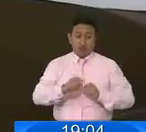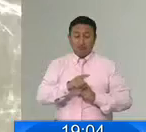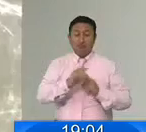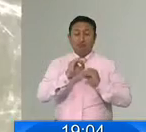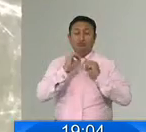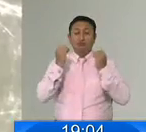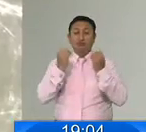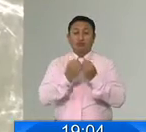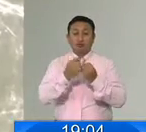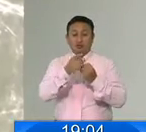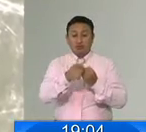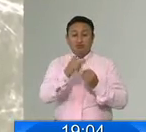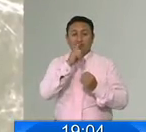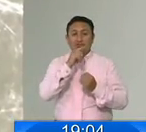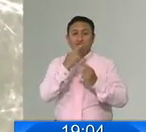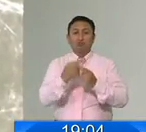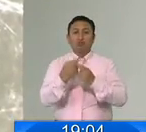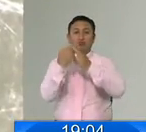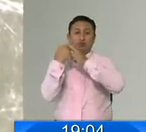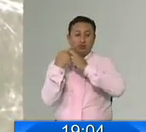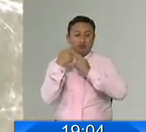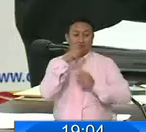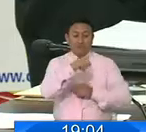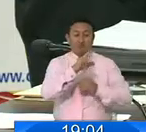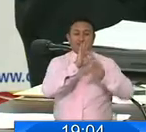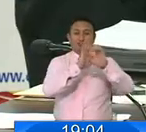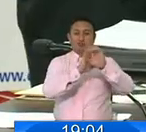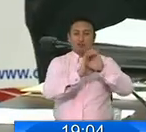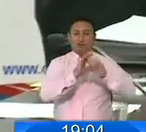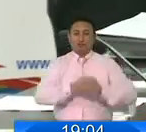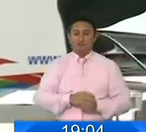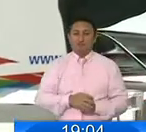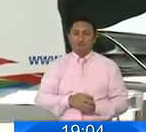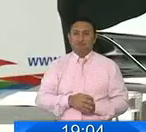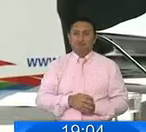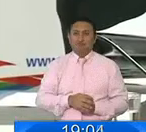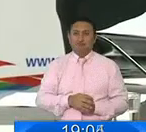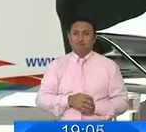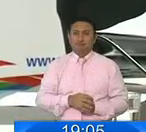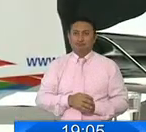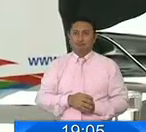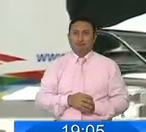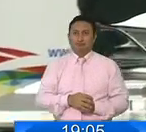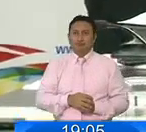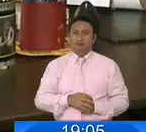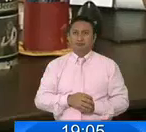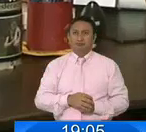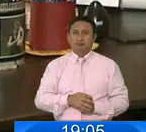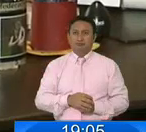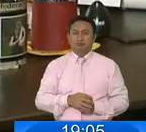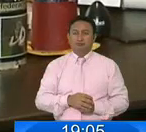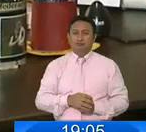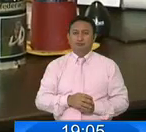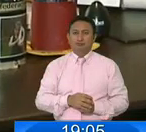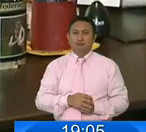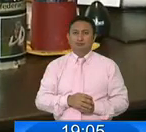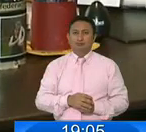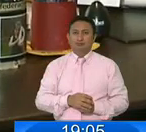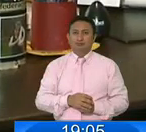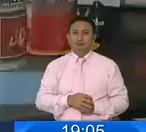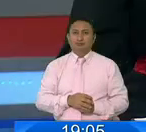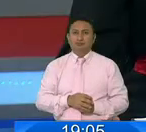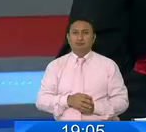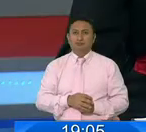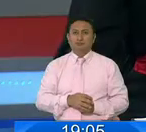que deberá encargarse de las competencias del consejo de participación ciudadana actual en quito informó andrew a